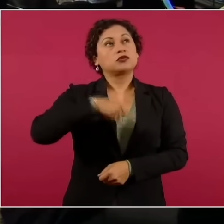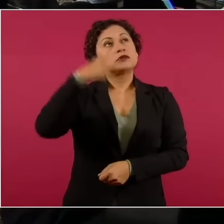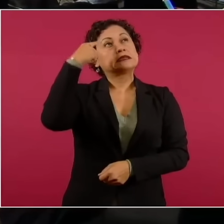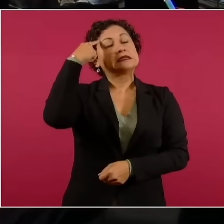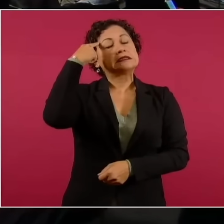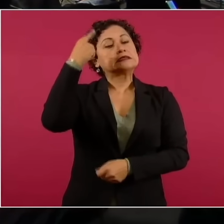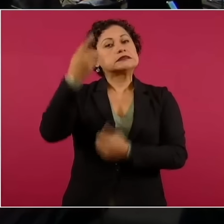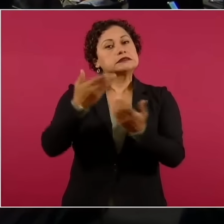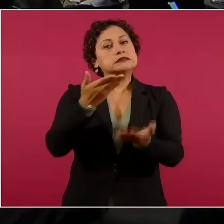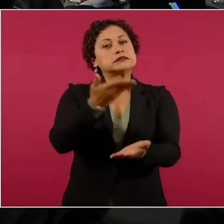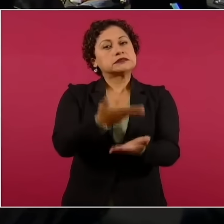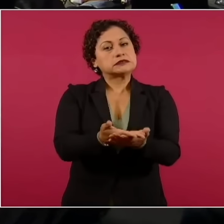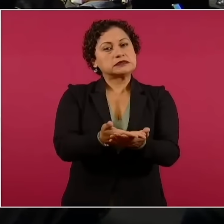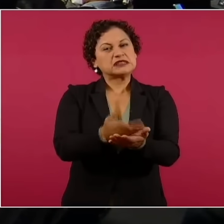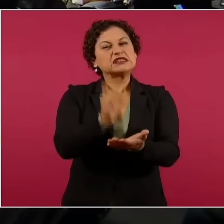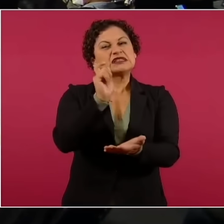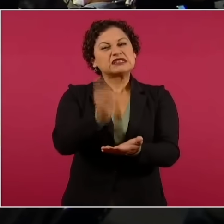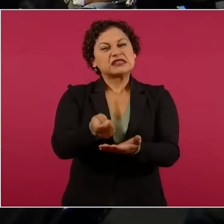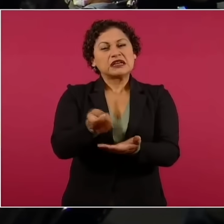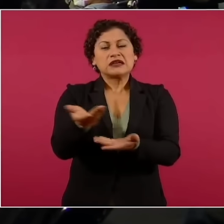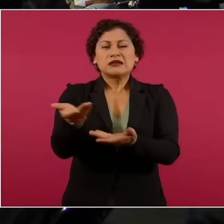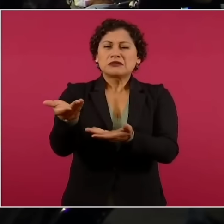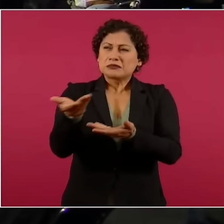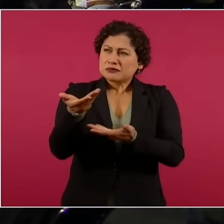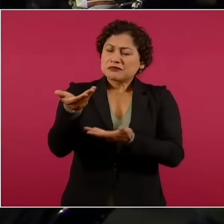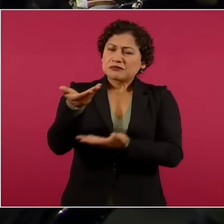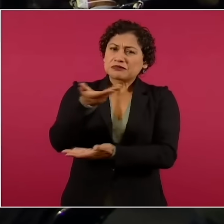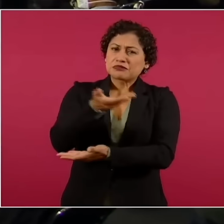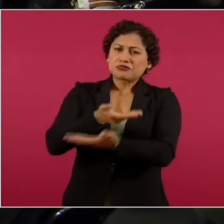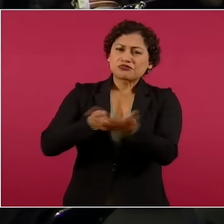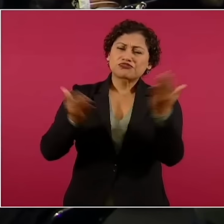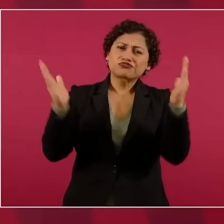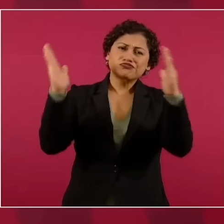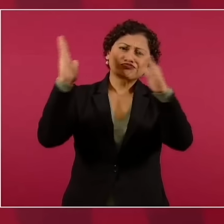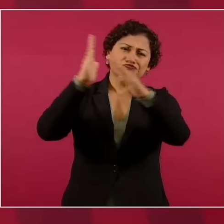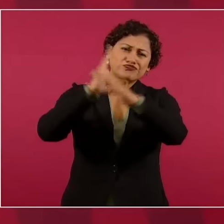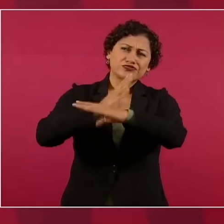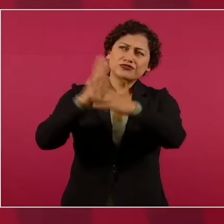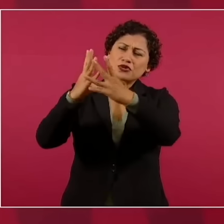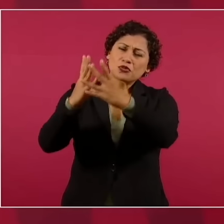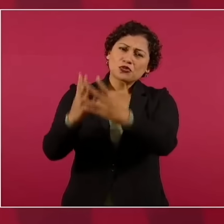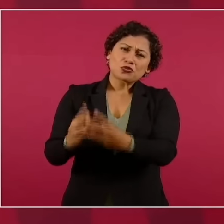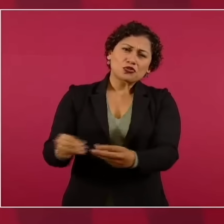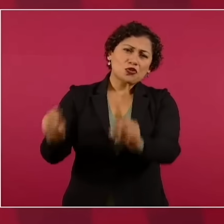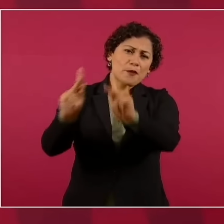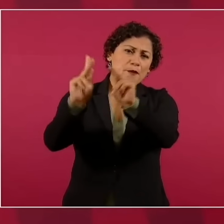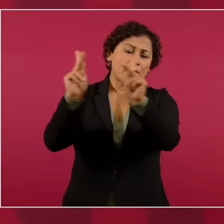que se busque el diálogo y pacificar.